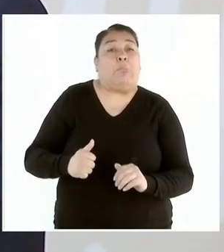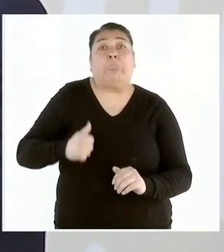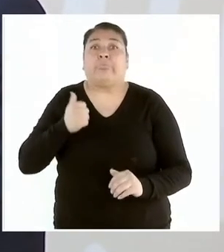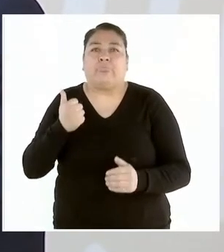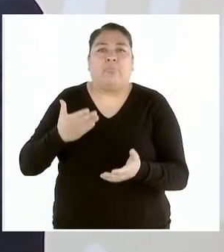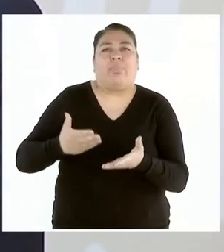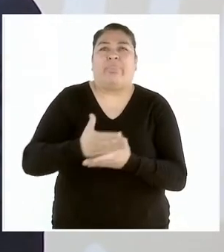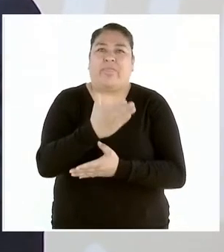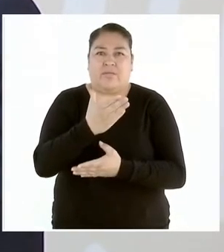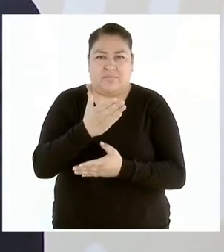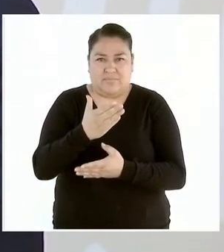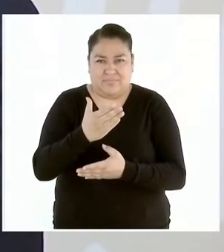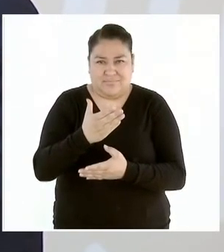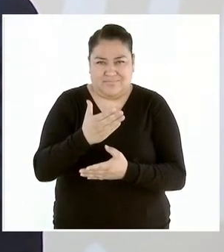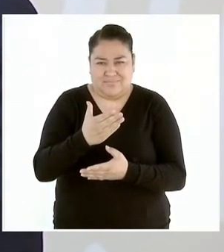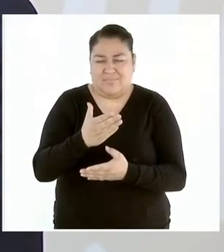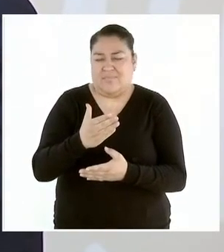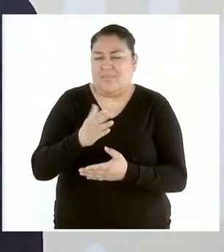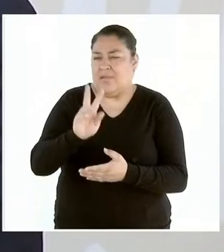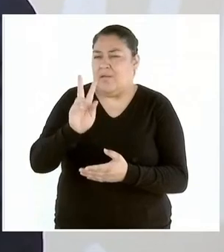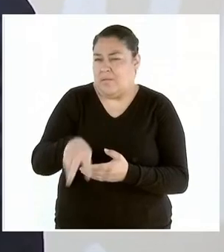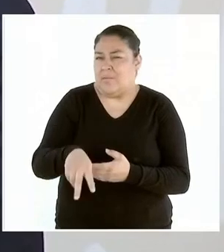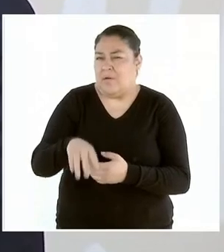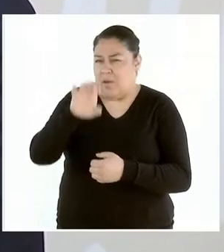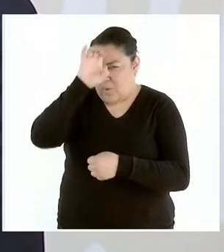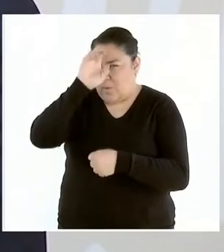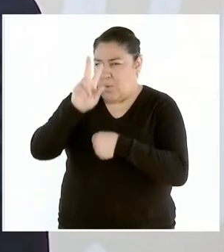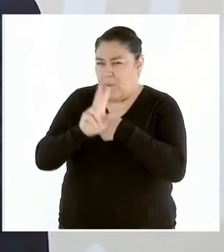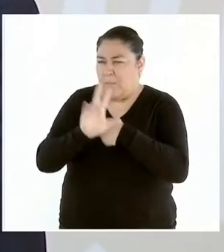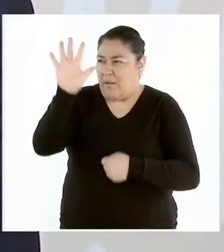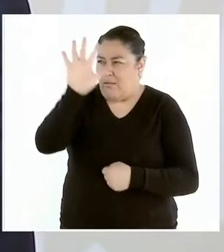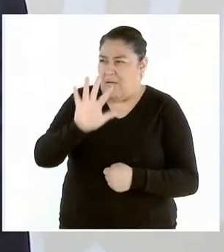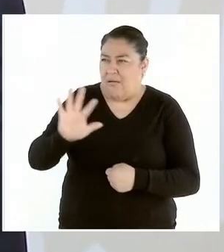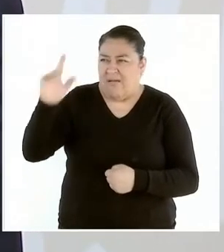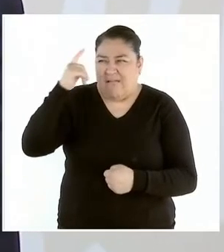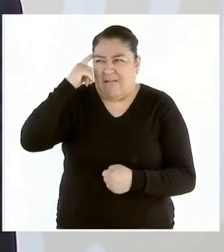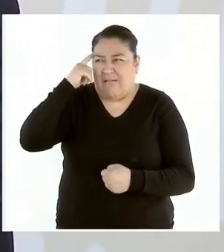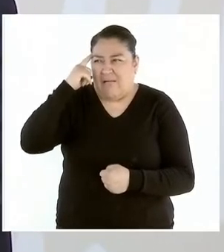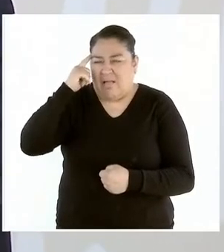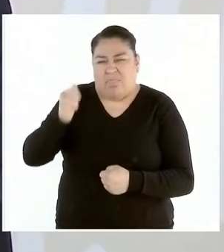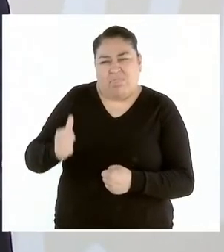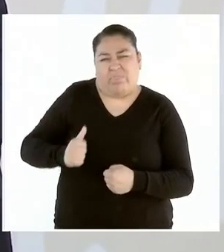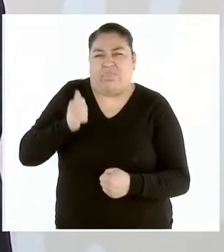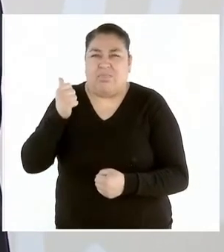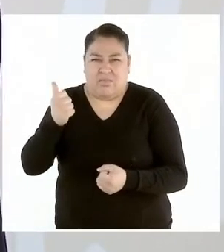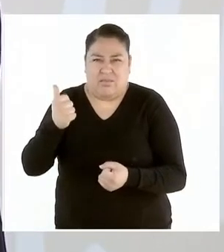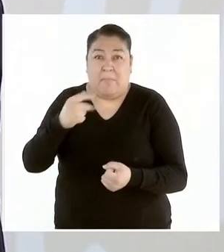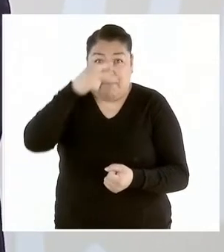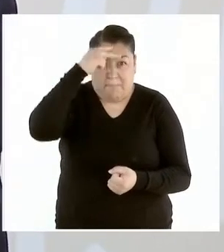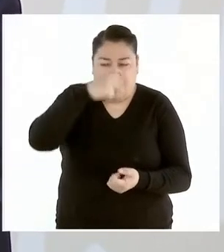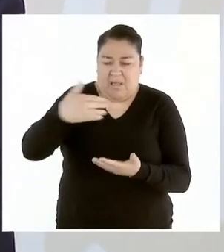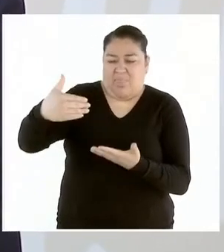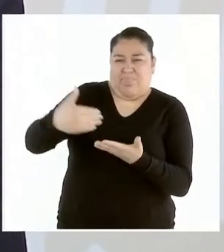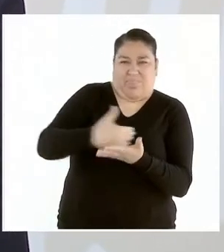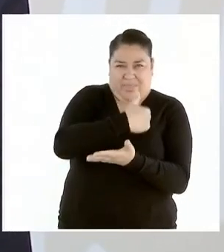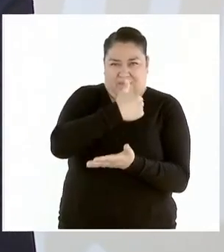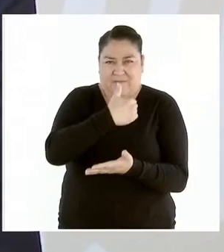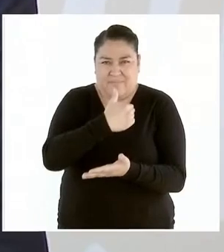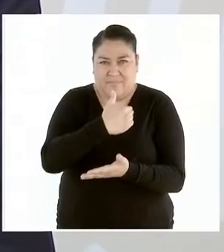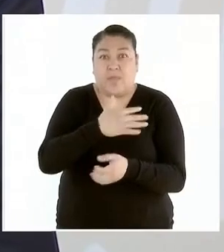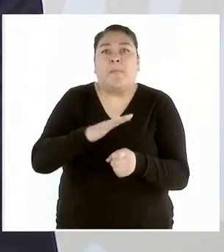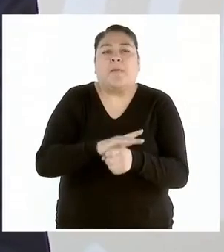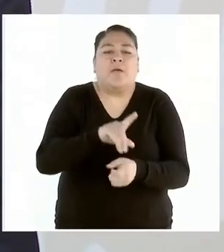por las potencias del viejo continente para entrometerse en los asuntos